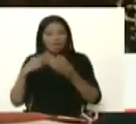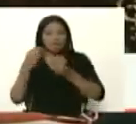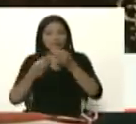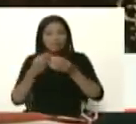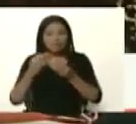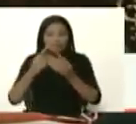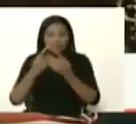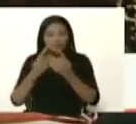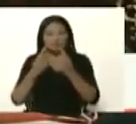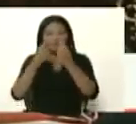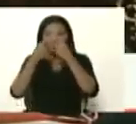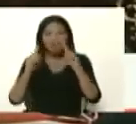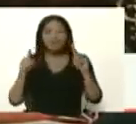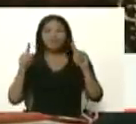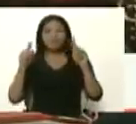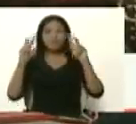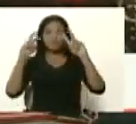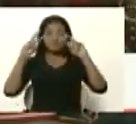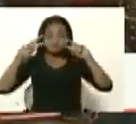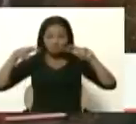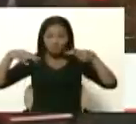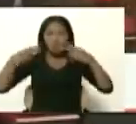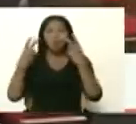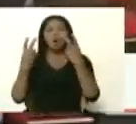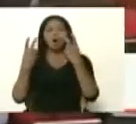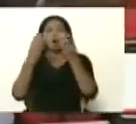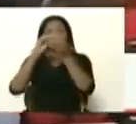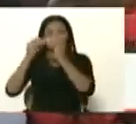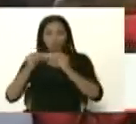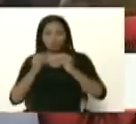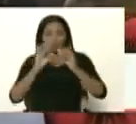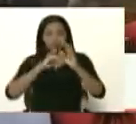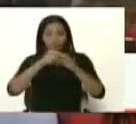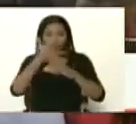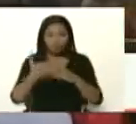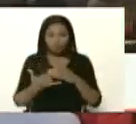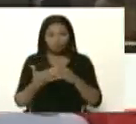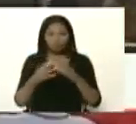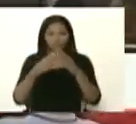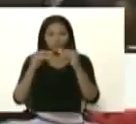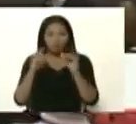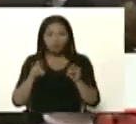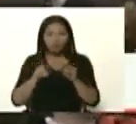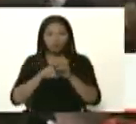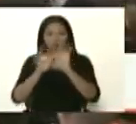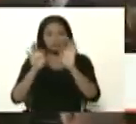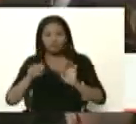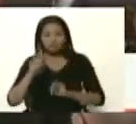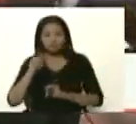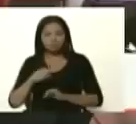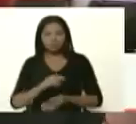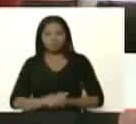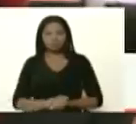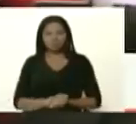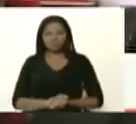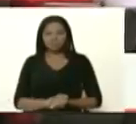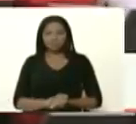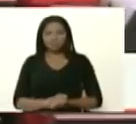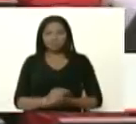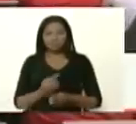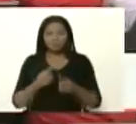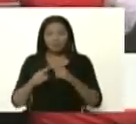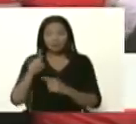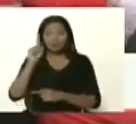Y nuevas. Nuevas. Había que modificar los planes, modificar las ideas, para poder nosotros